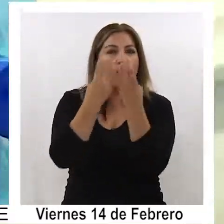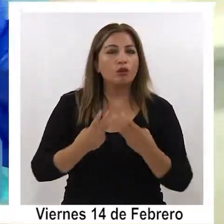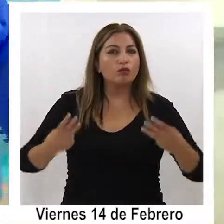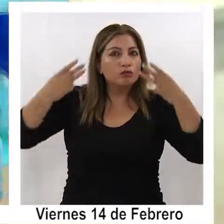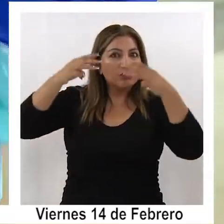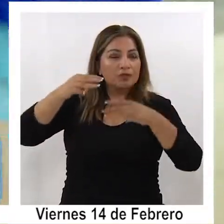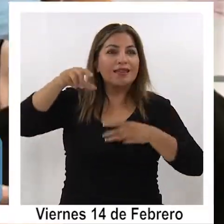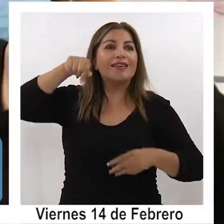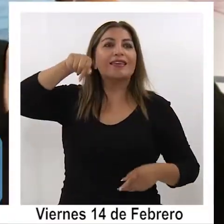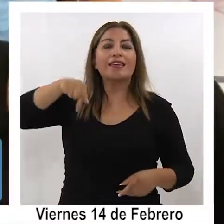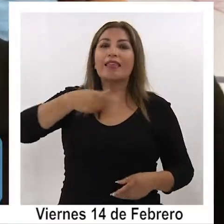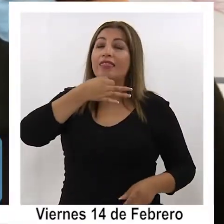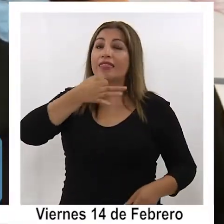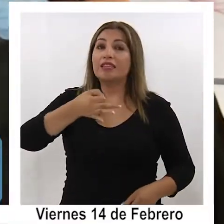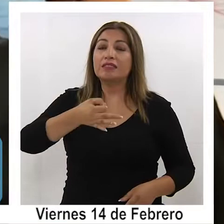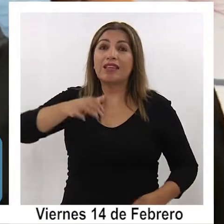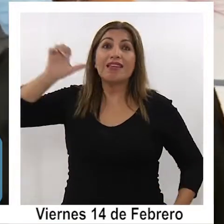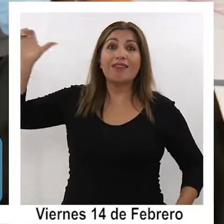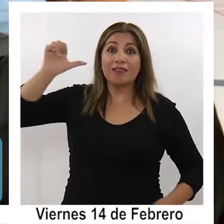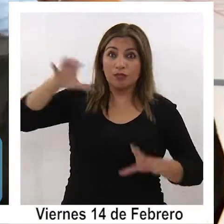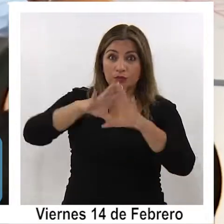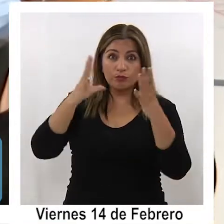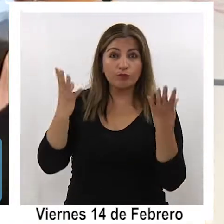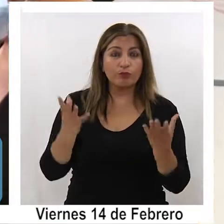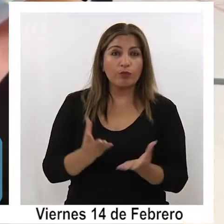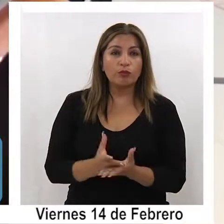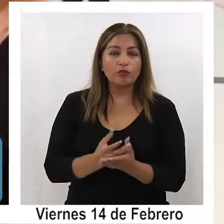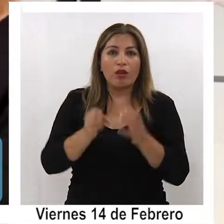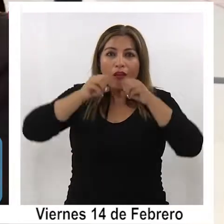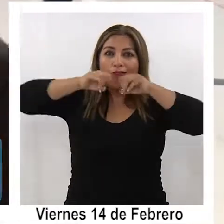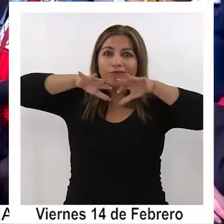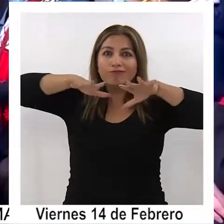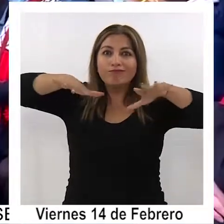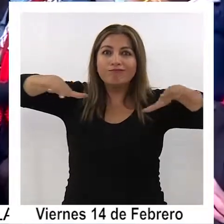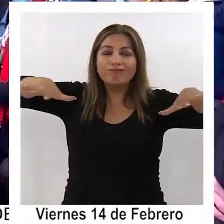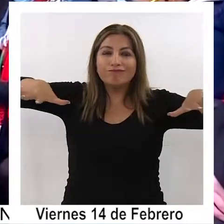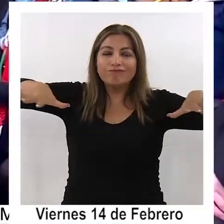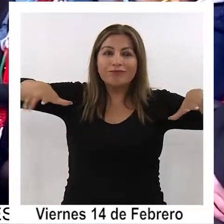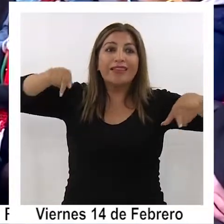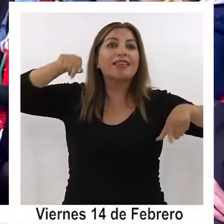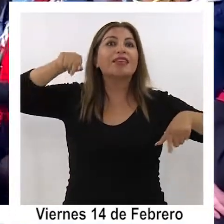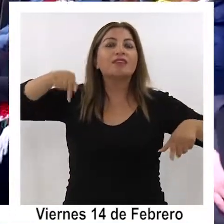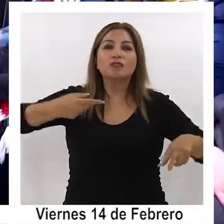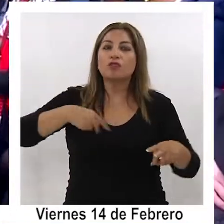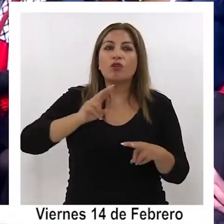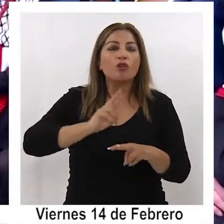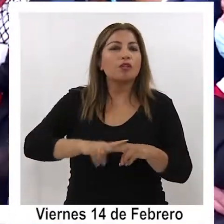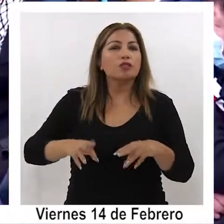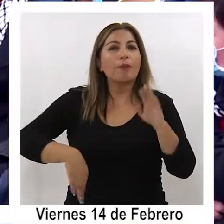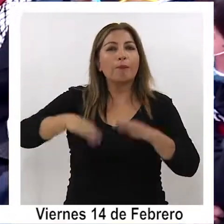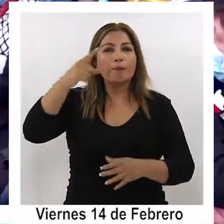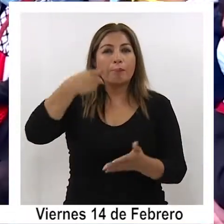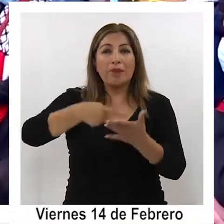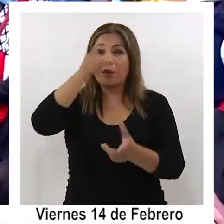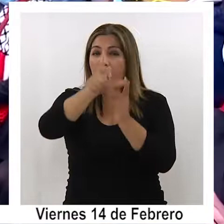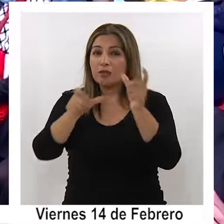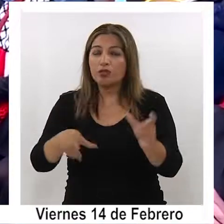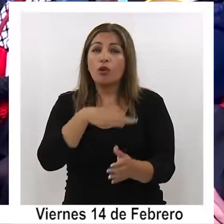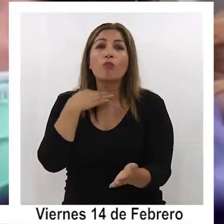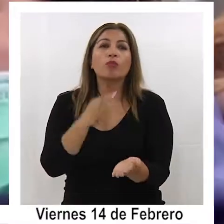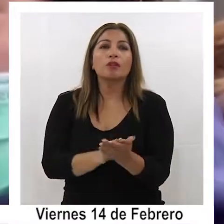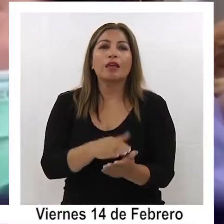Mundial de la Salud declaró emergencia mundial por la propagación del virus, el cual ha provocado más de 1.000 muertes y